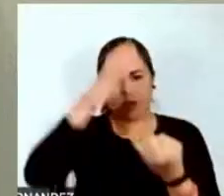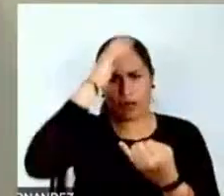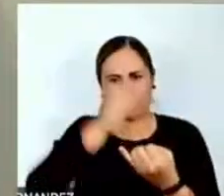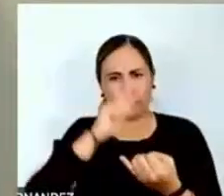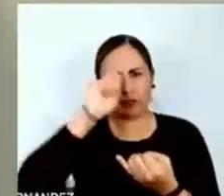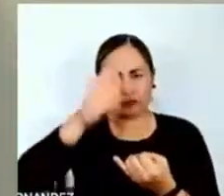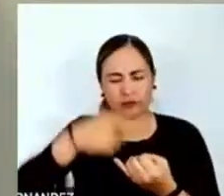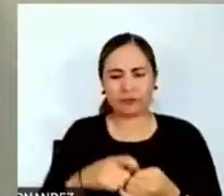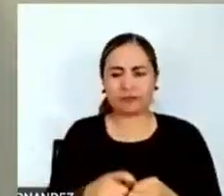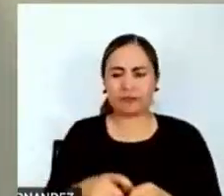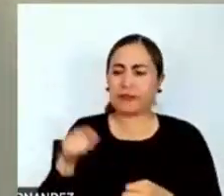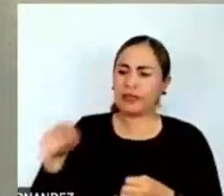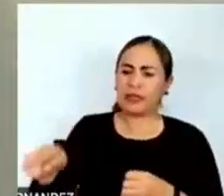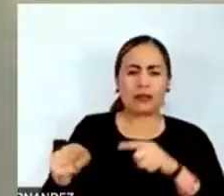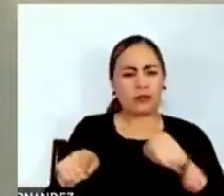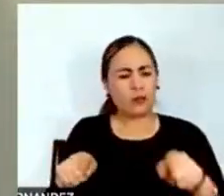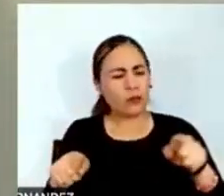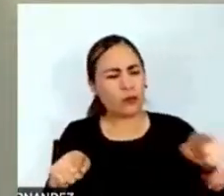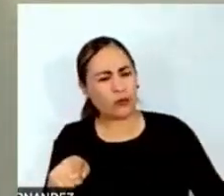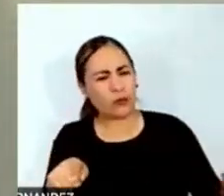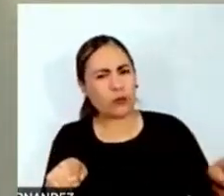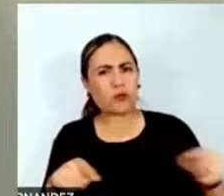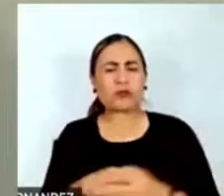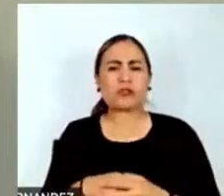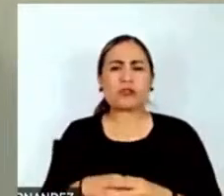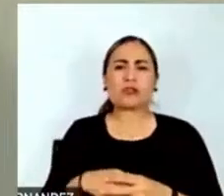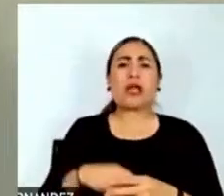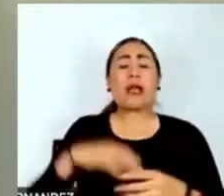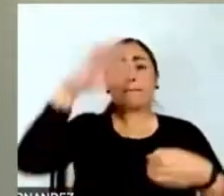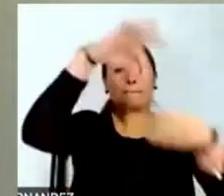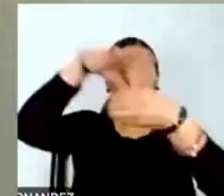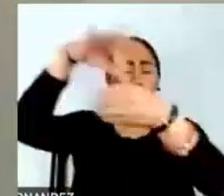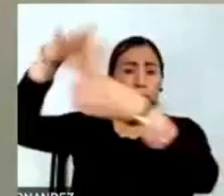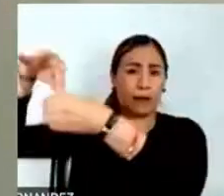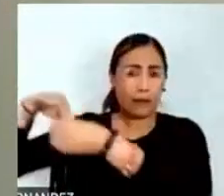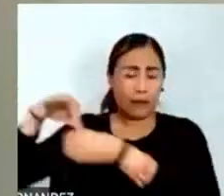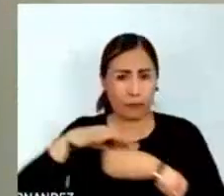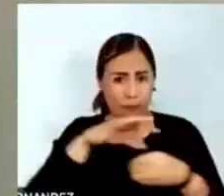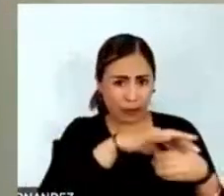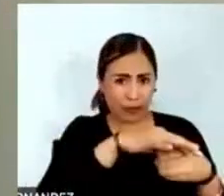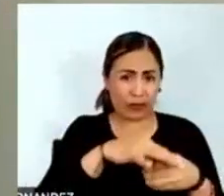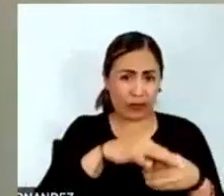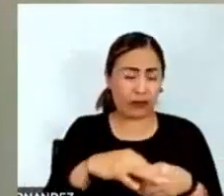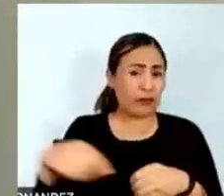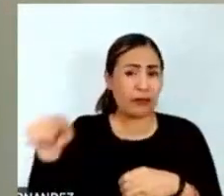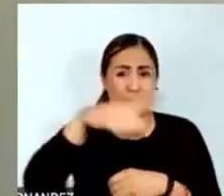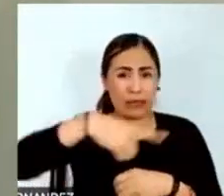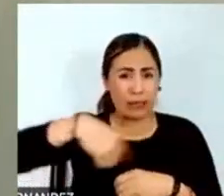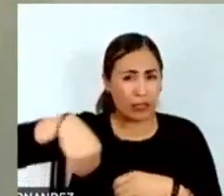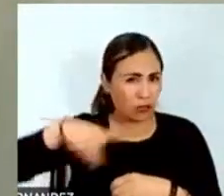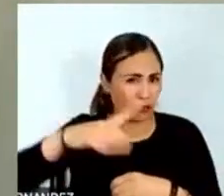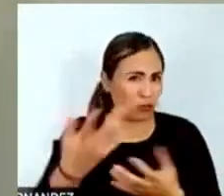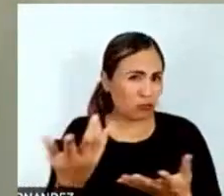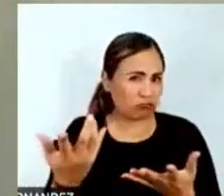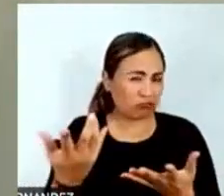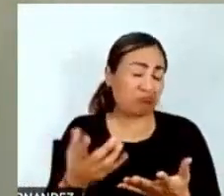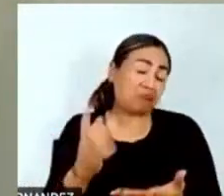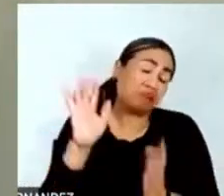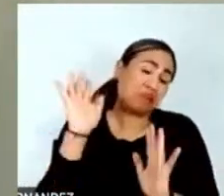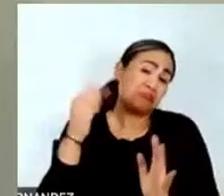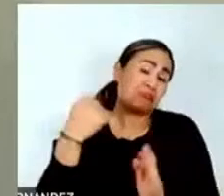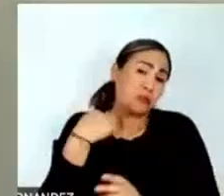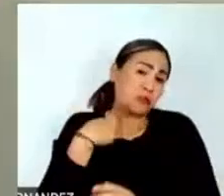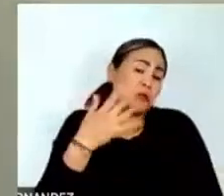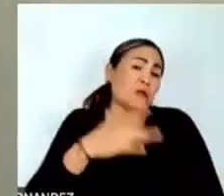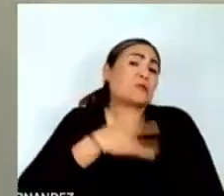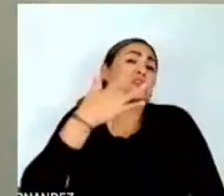los funcionarios de elección popular, cuya única directriz son, o por lo menos creo yo debiera ser, las